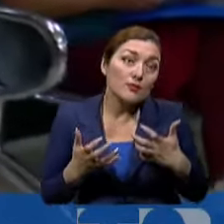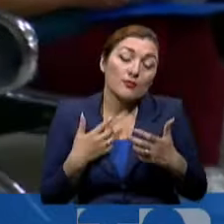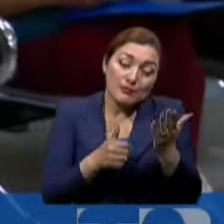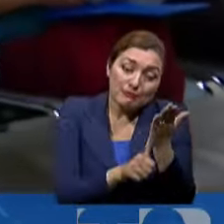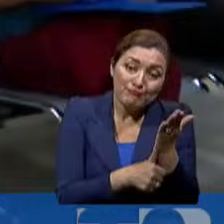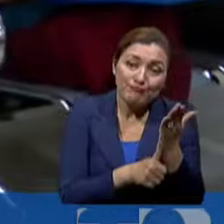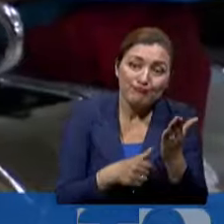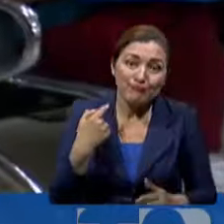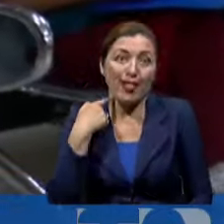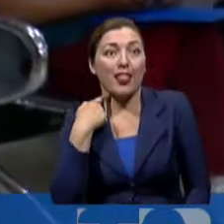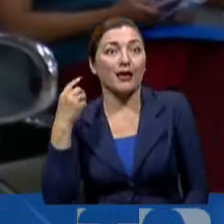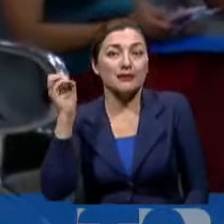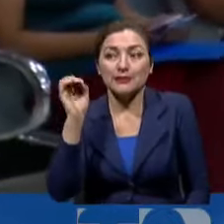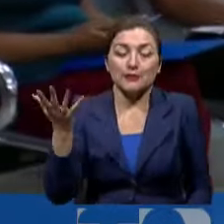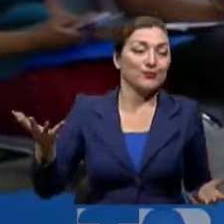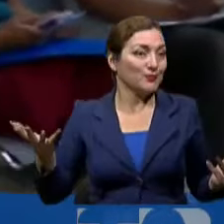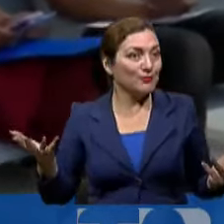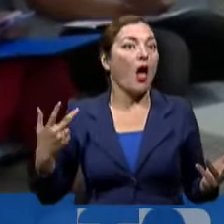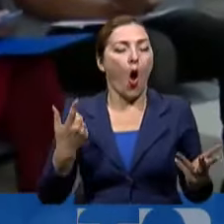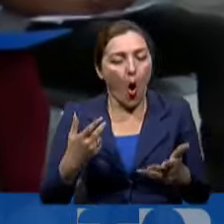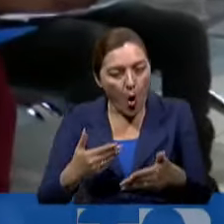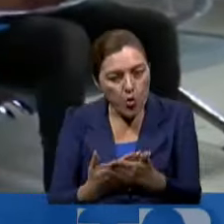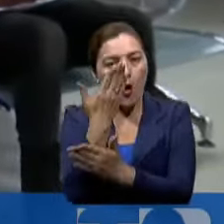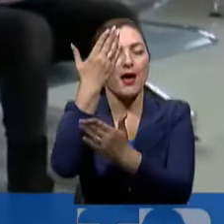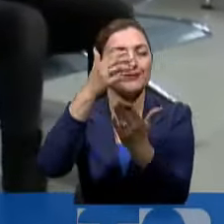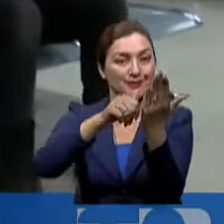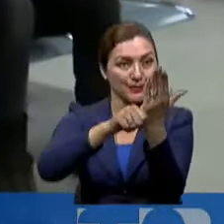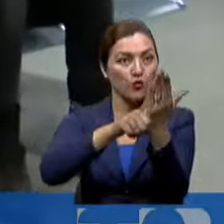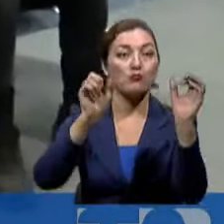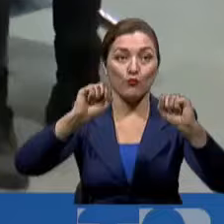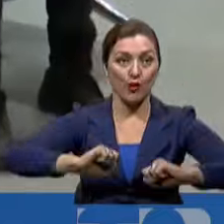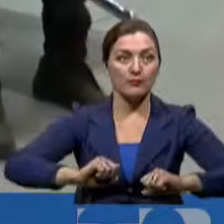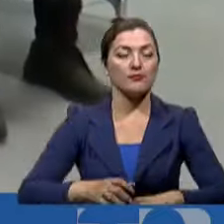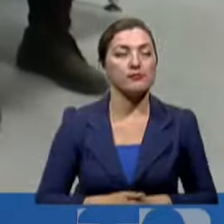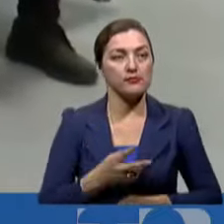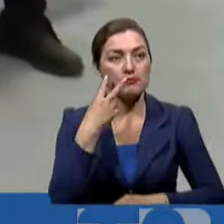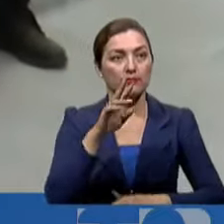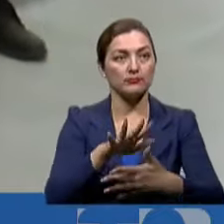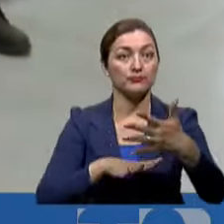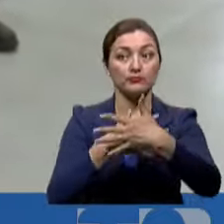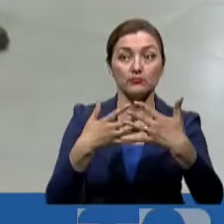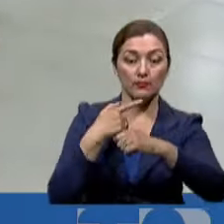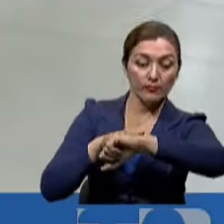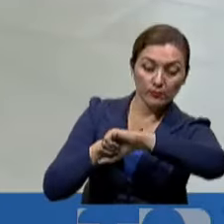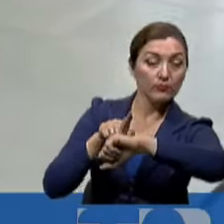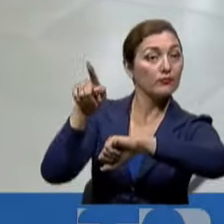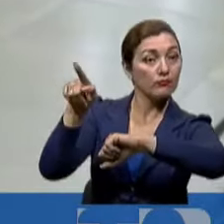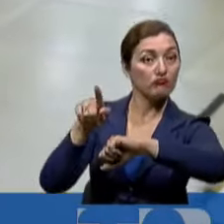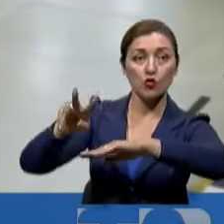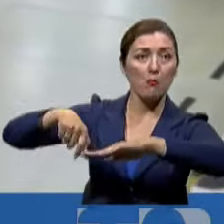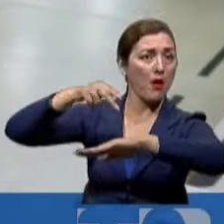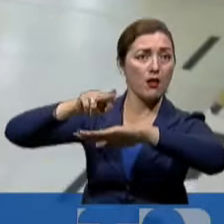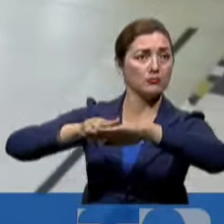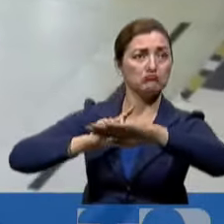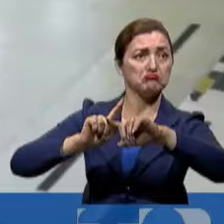su cédula de identidad o a su vez renovarla. Ustedes pueden ver, a esta hora hay un flujo normal de usuarios, según lo que nos han